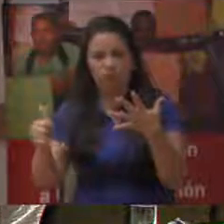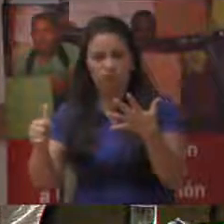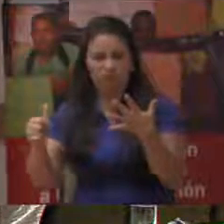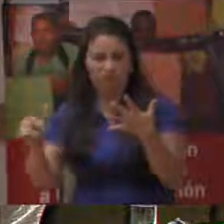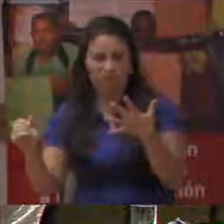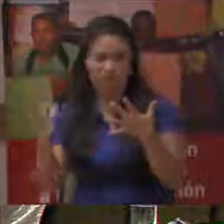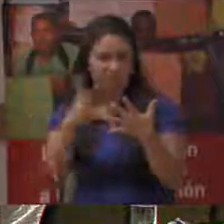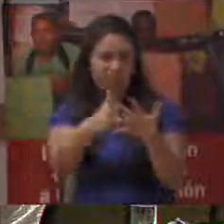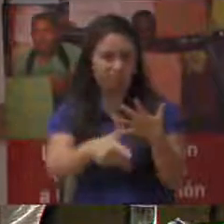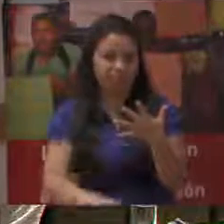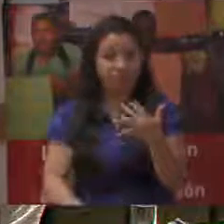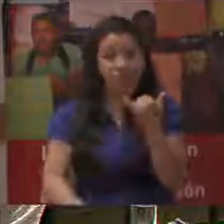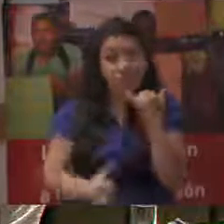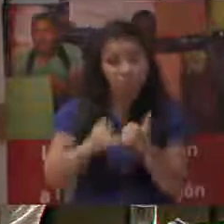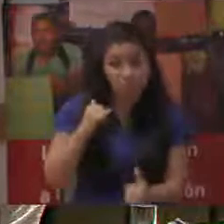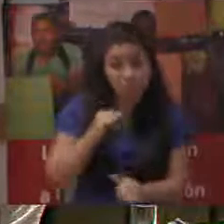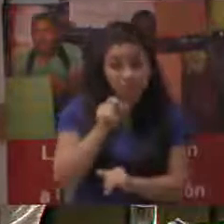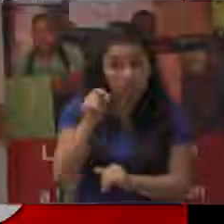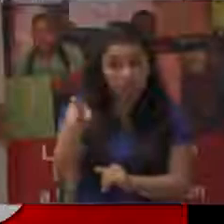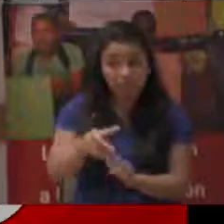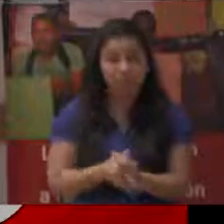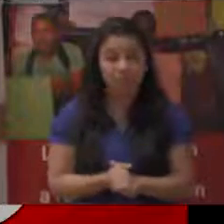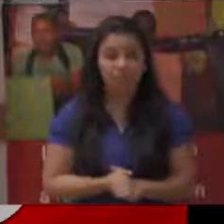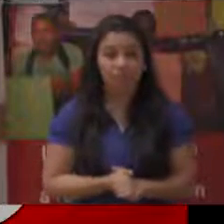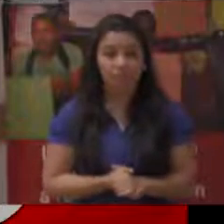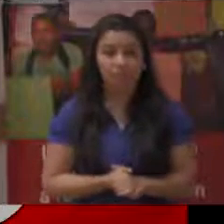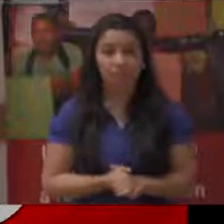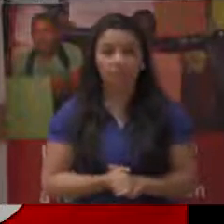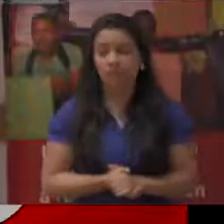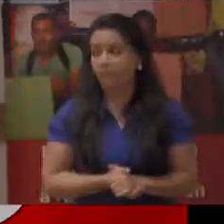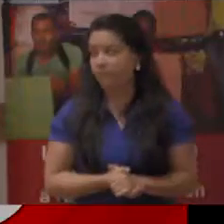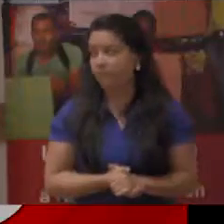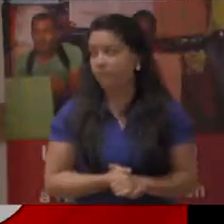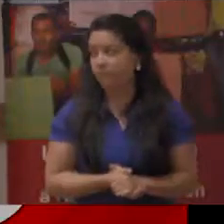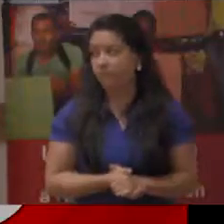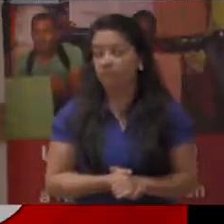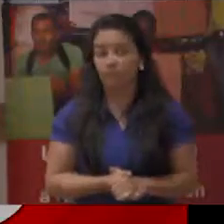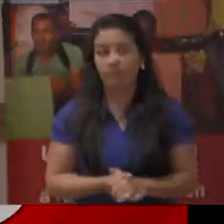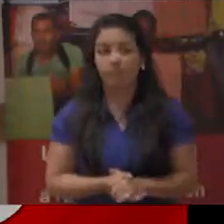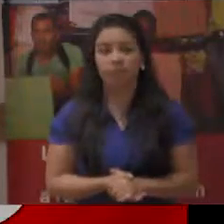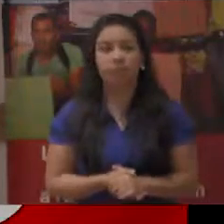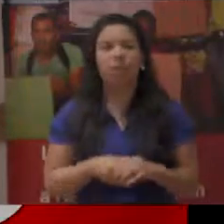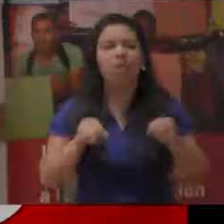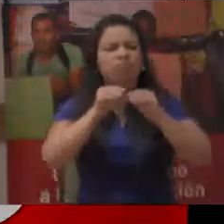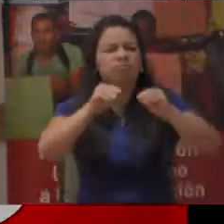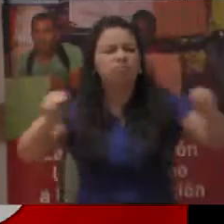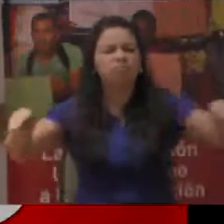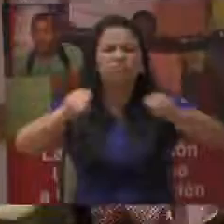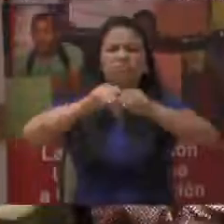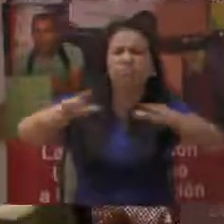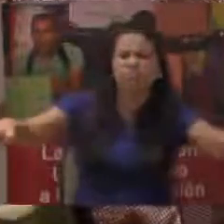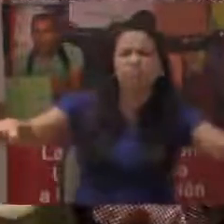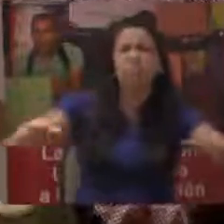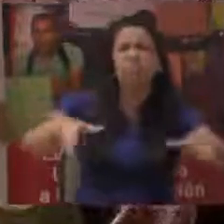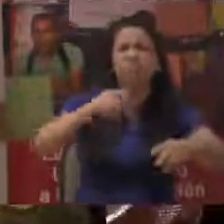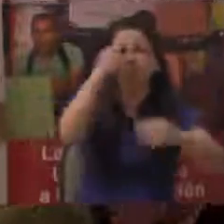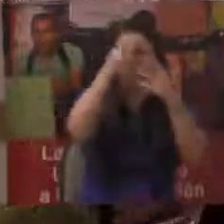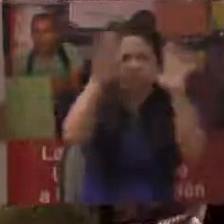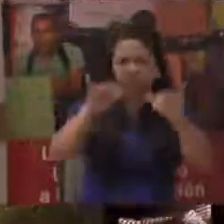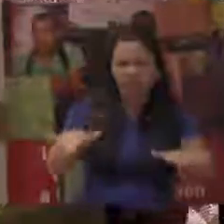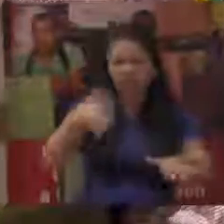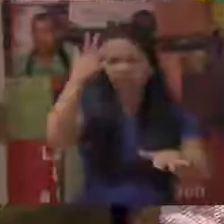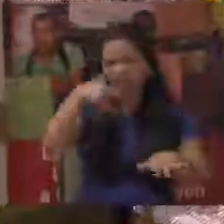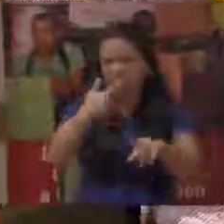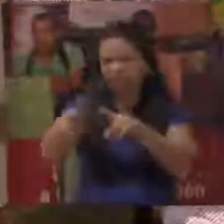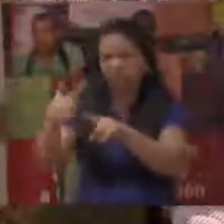medio. La última pregunta, aquí está. Los medios de divulgación utilizados para convocar a la audiencia de rendición de cuentas fueron